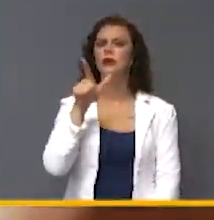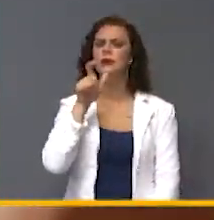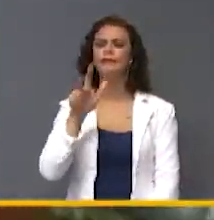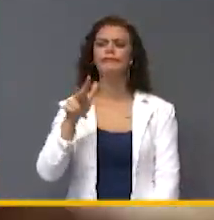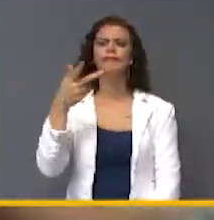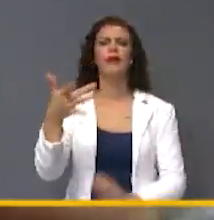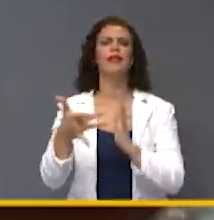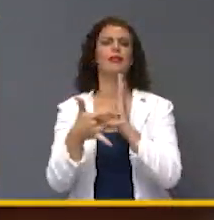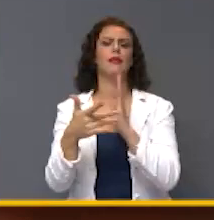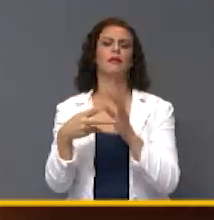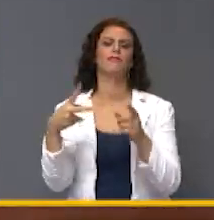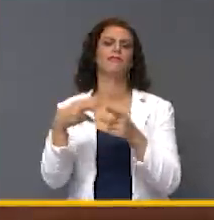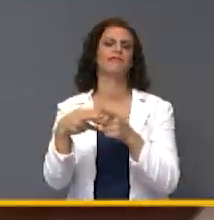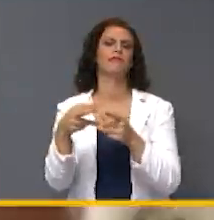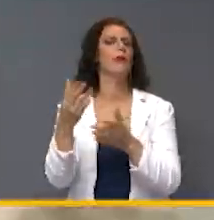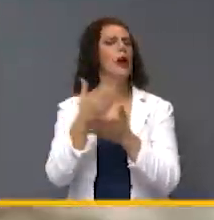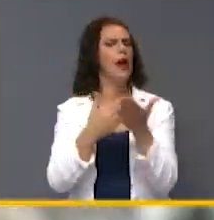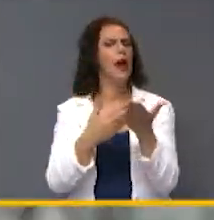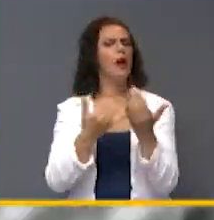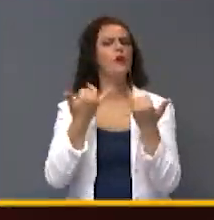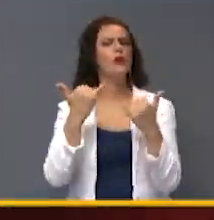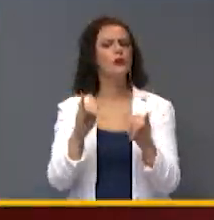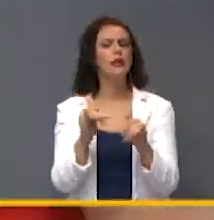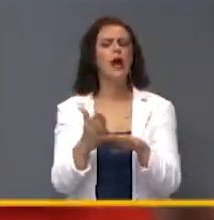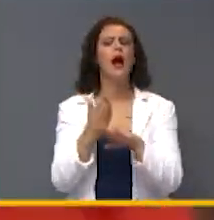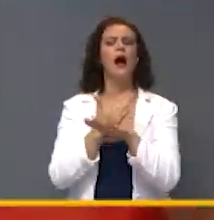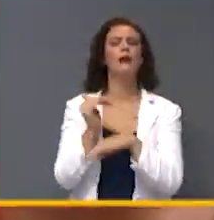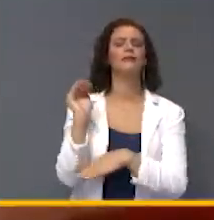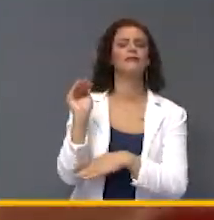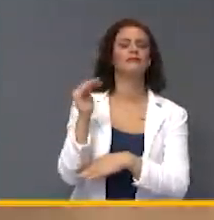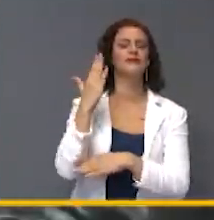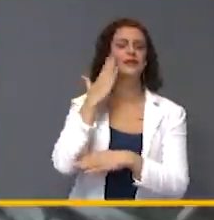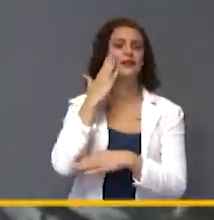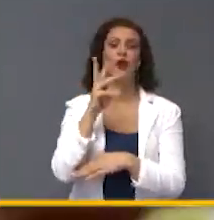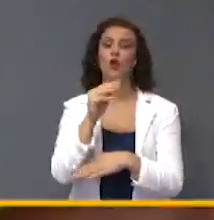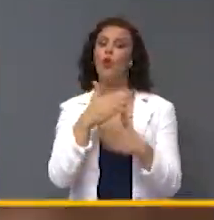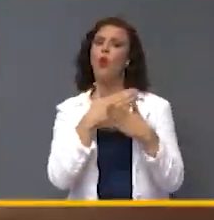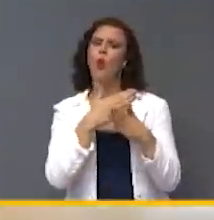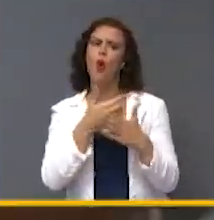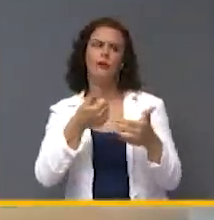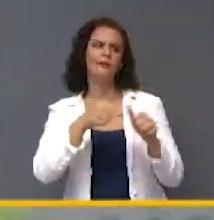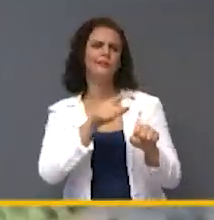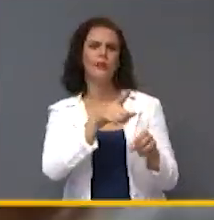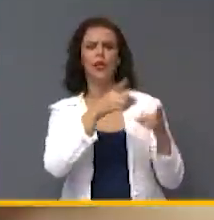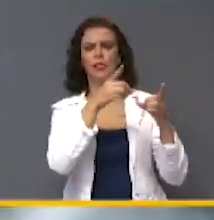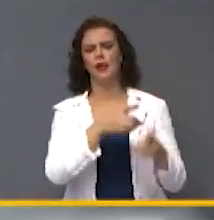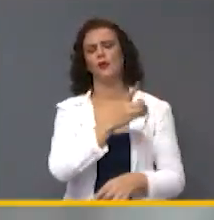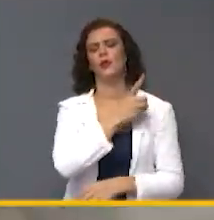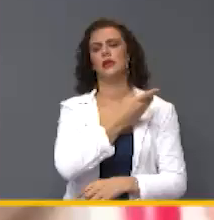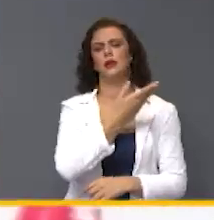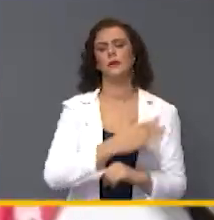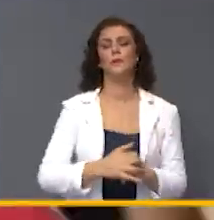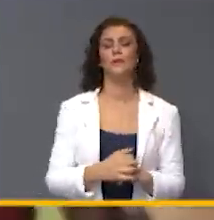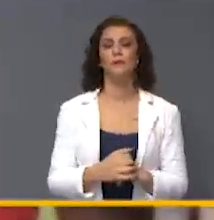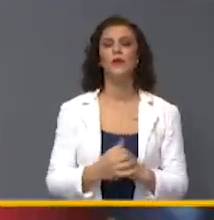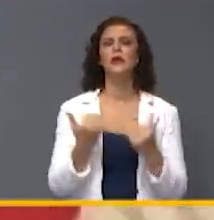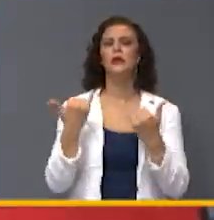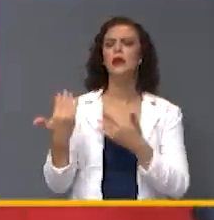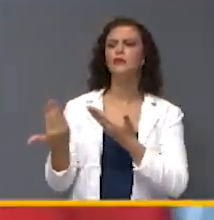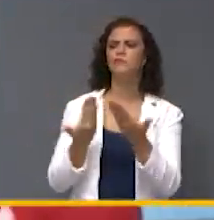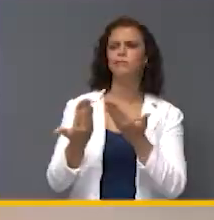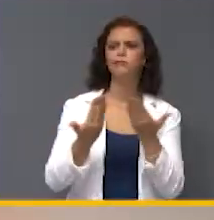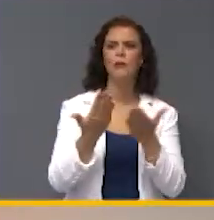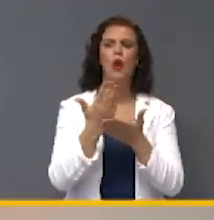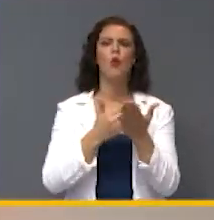tercer técnico cesado, algo que le habían medio advertido, aunque no comparte la decisión de la dirigencia.